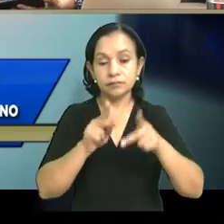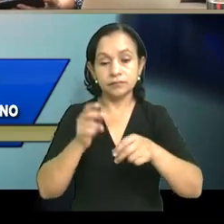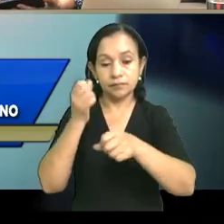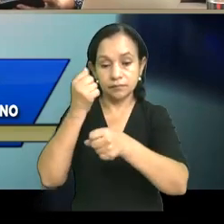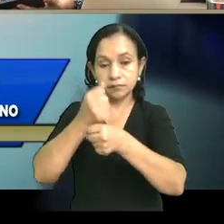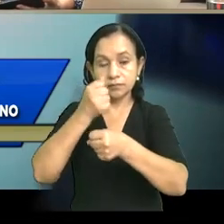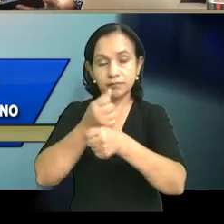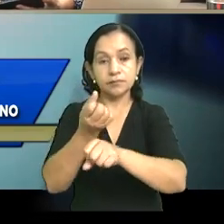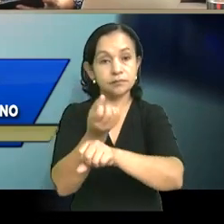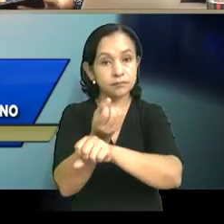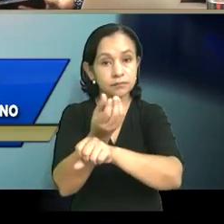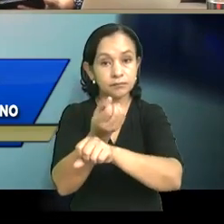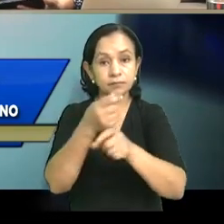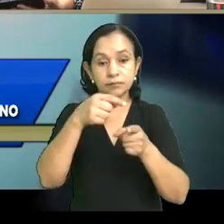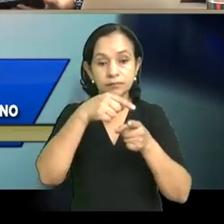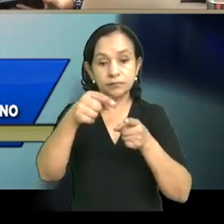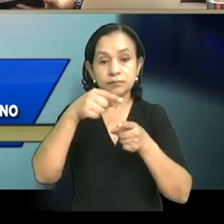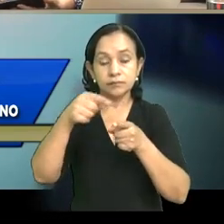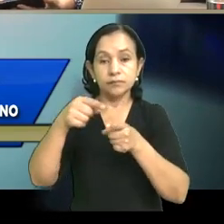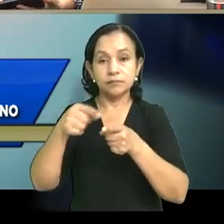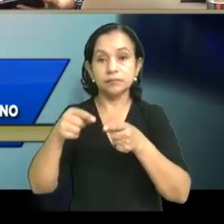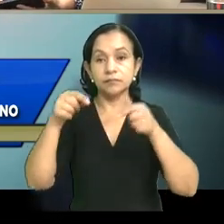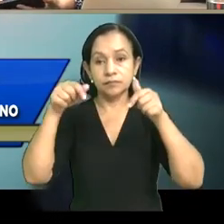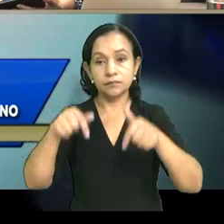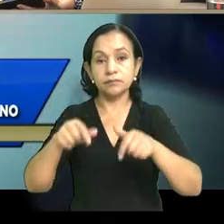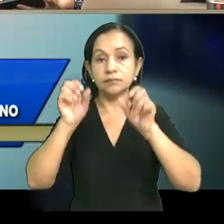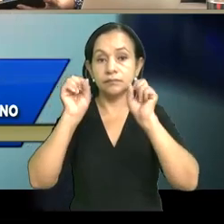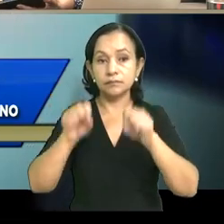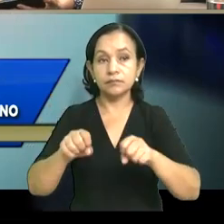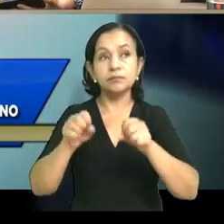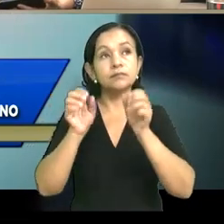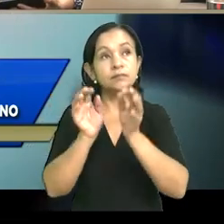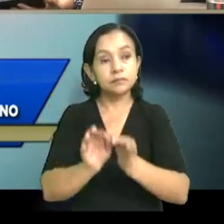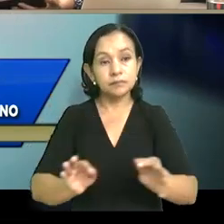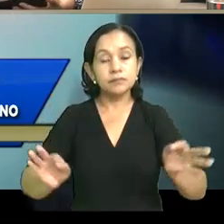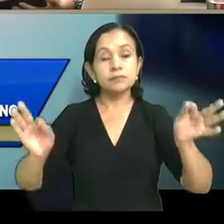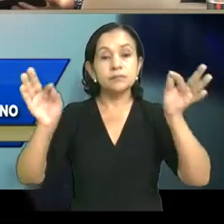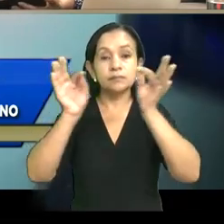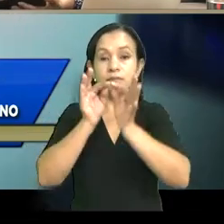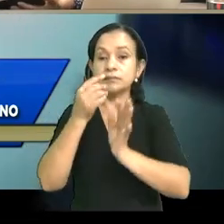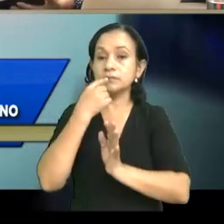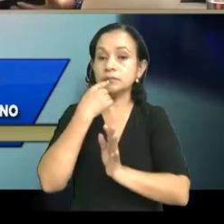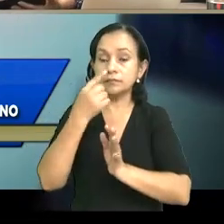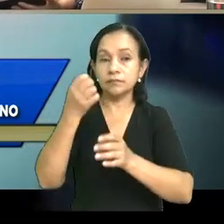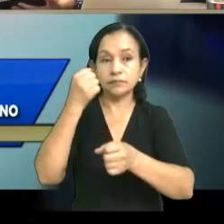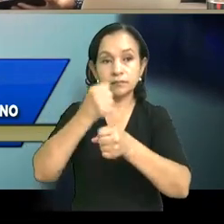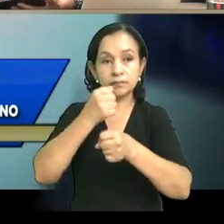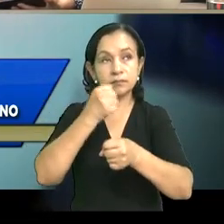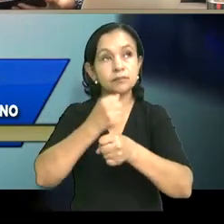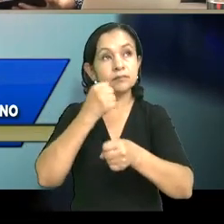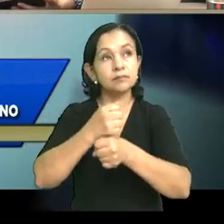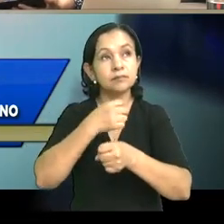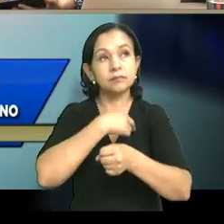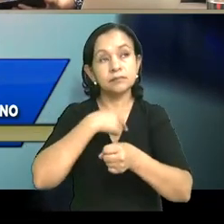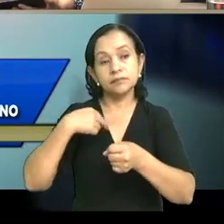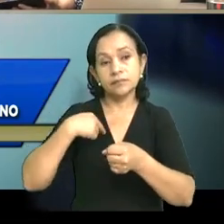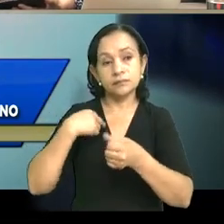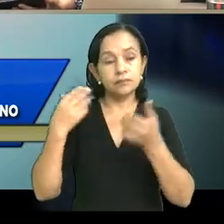municipales que aprovechando la oportunidad, pues vale la pena valorar el trabajo, vale la